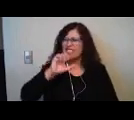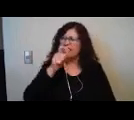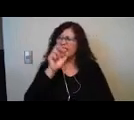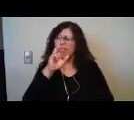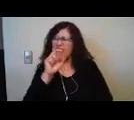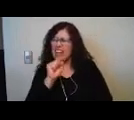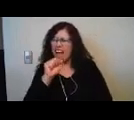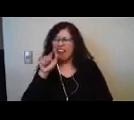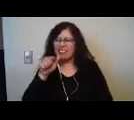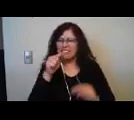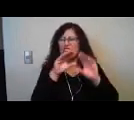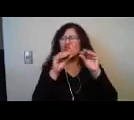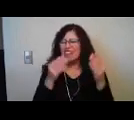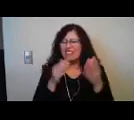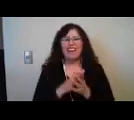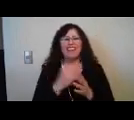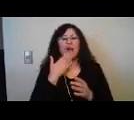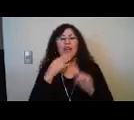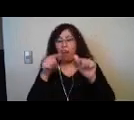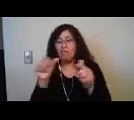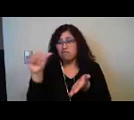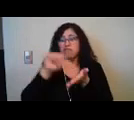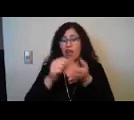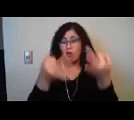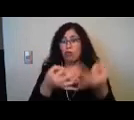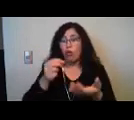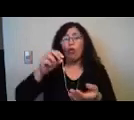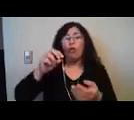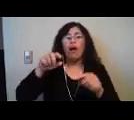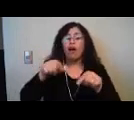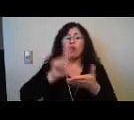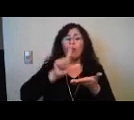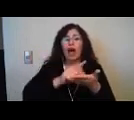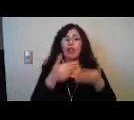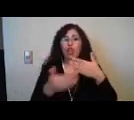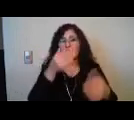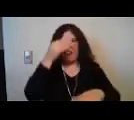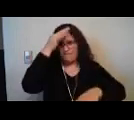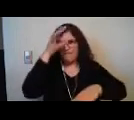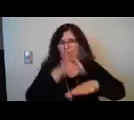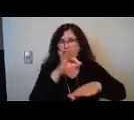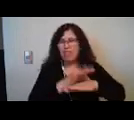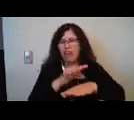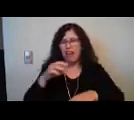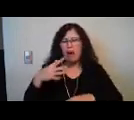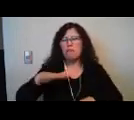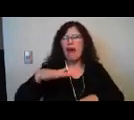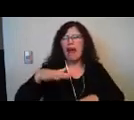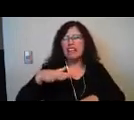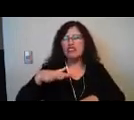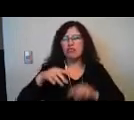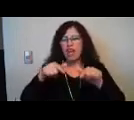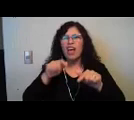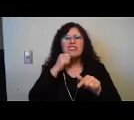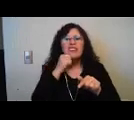punto donde se localiza o donde se origina la enfermedad de Parkinson, ya que tiene que ver con una degeneración